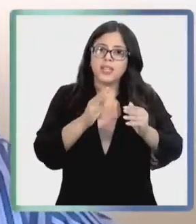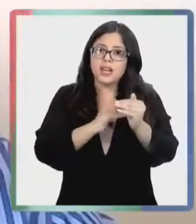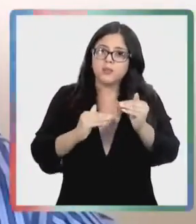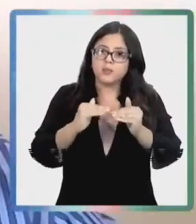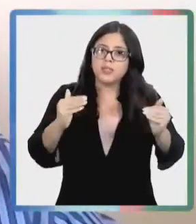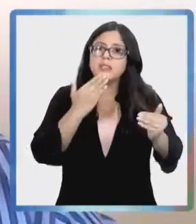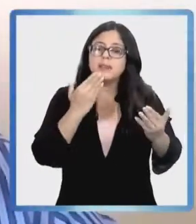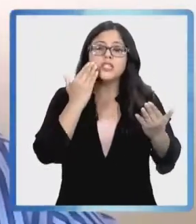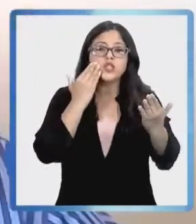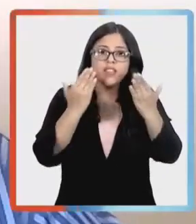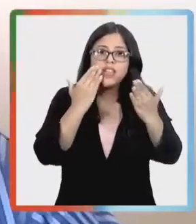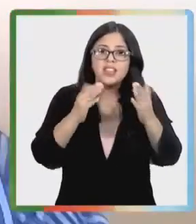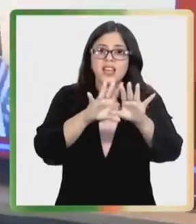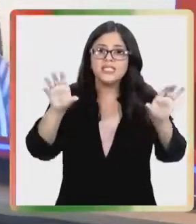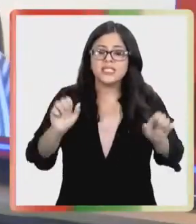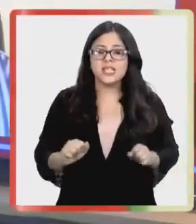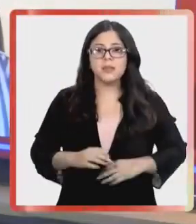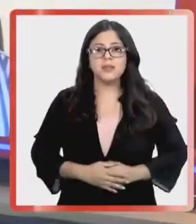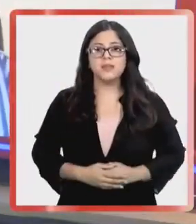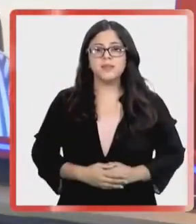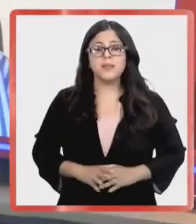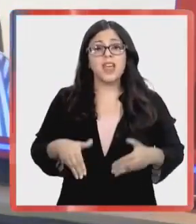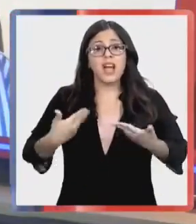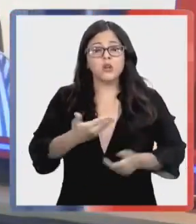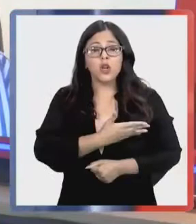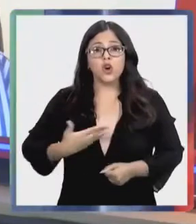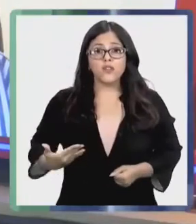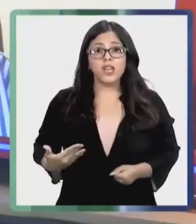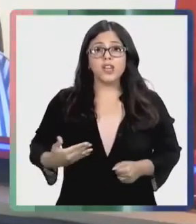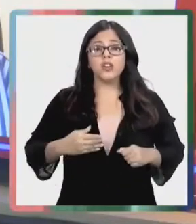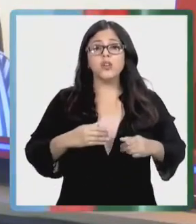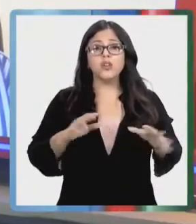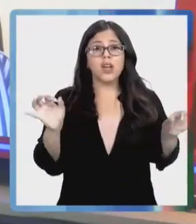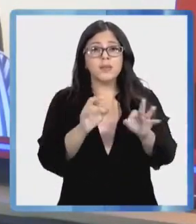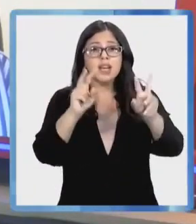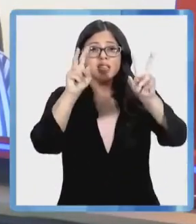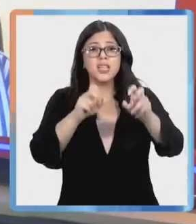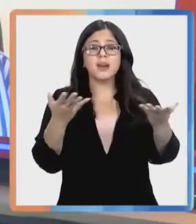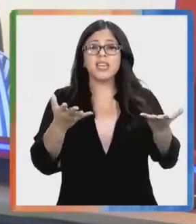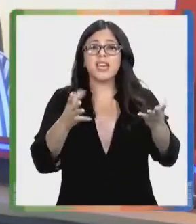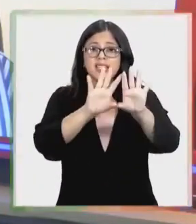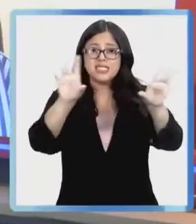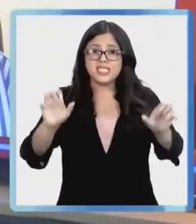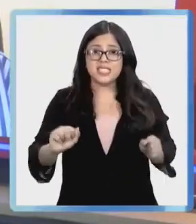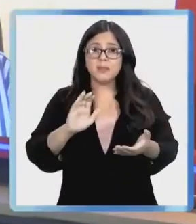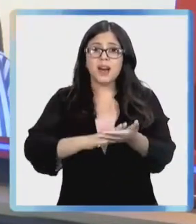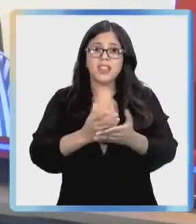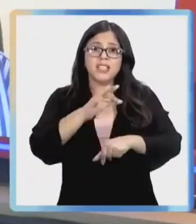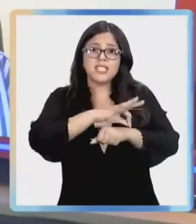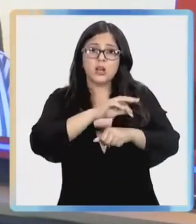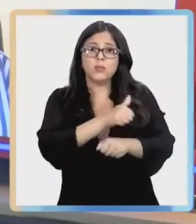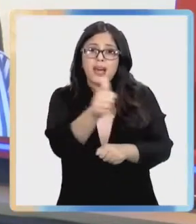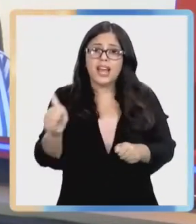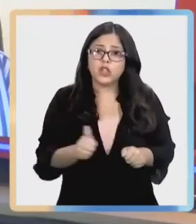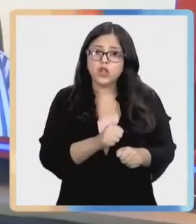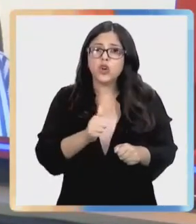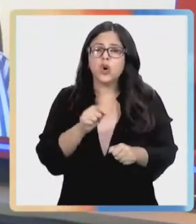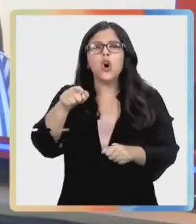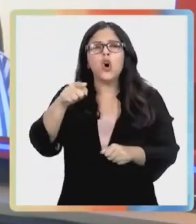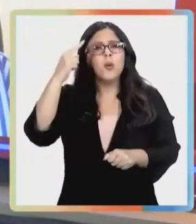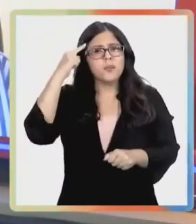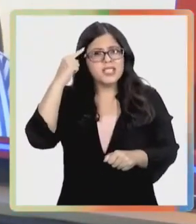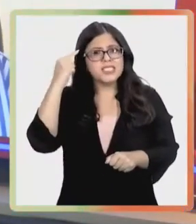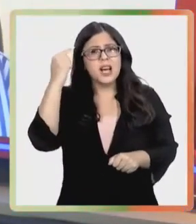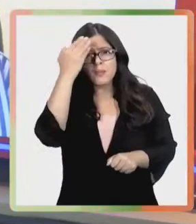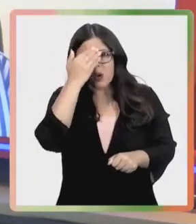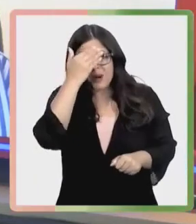una solidaridad también en el sistema. Cuando el actual gobierno habla del sistema de salud universal, ¿usted lo ve con preocupación, con optimismo? ¿Está bien